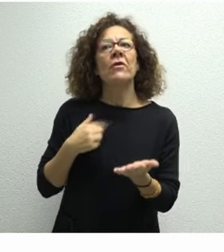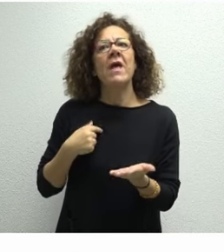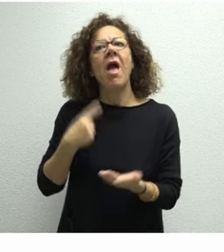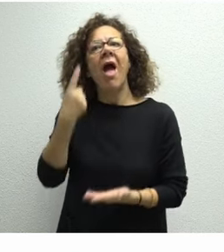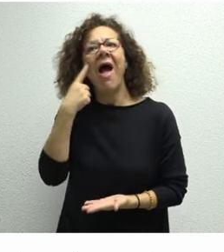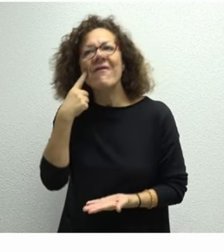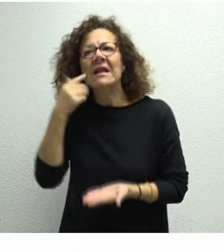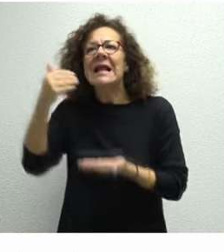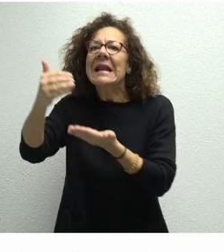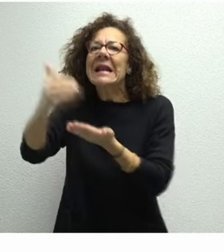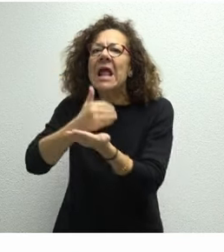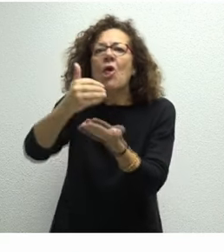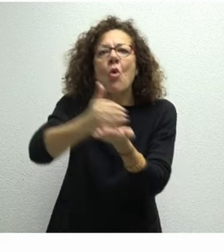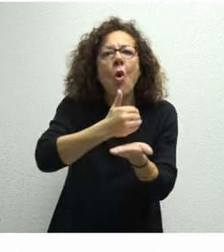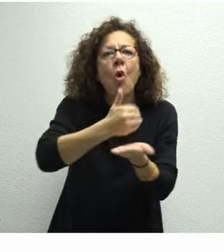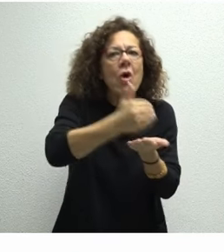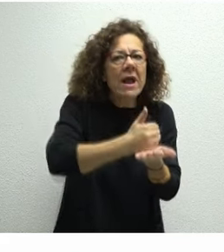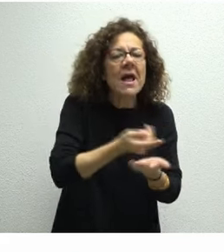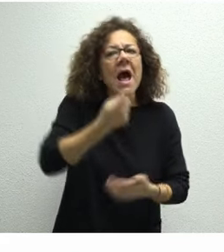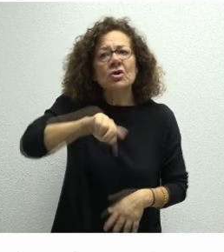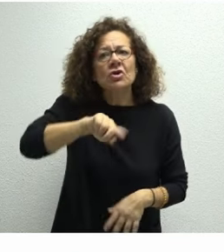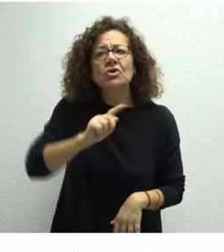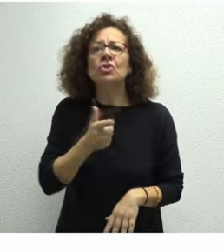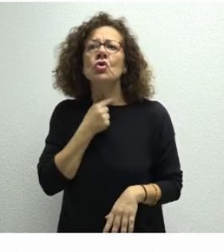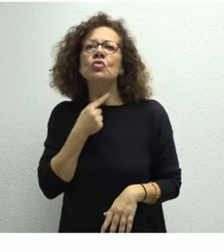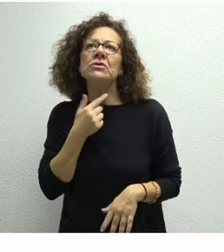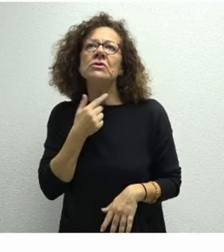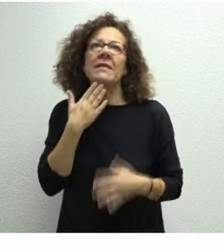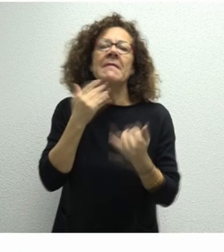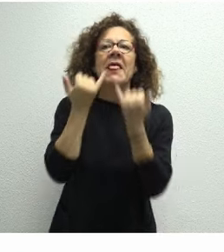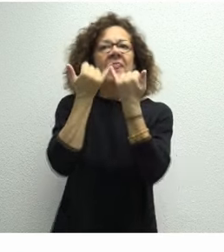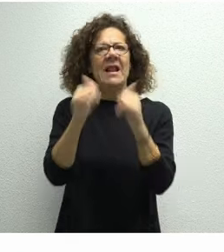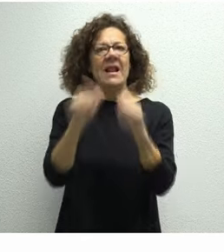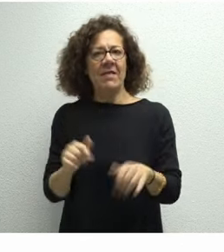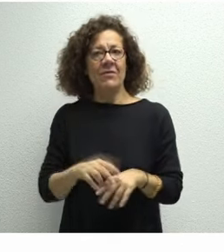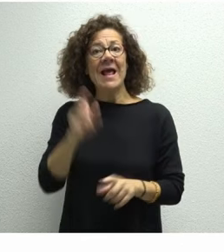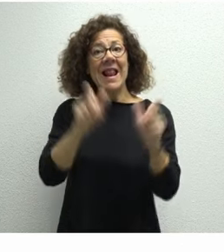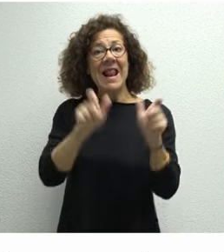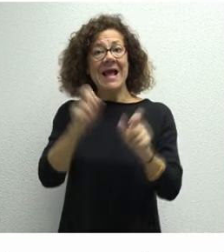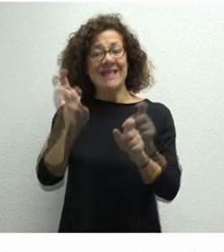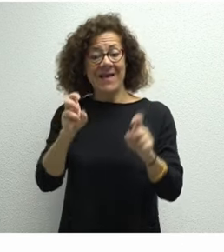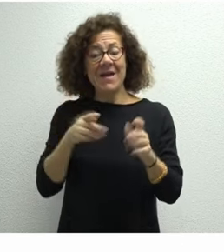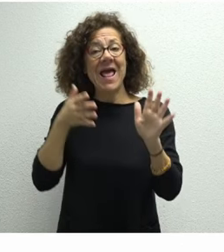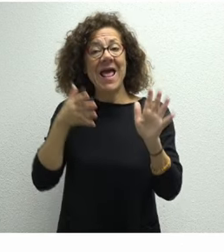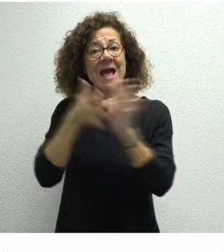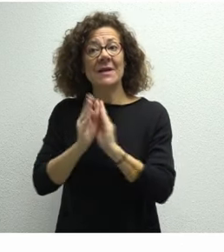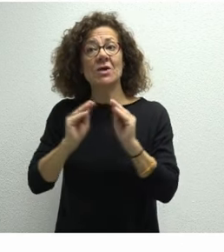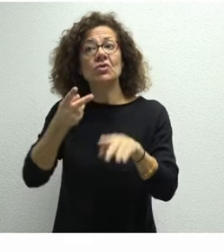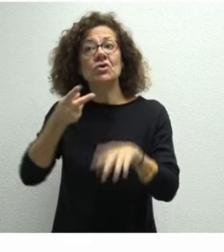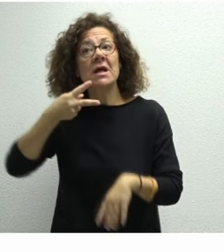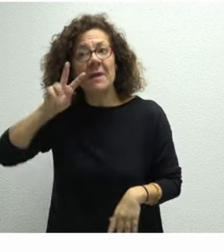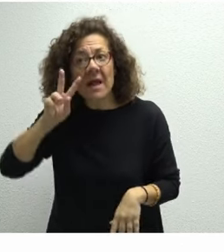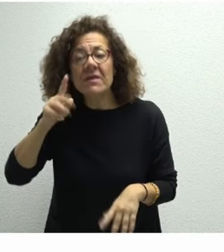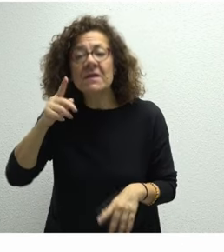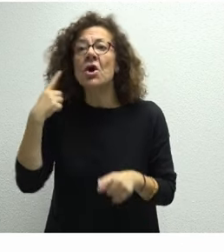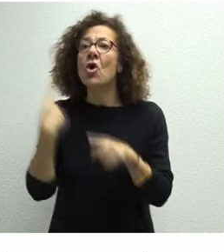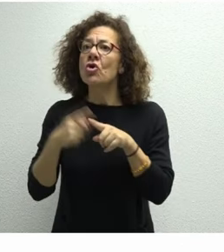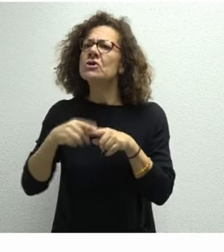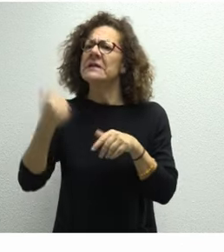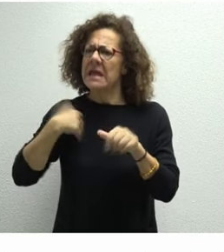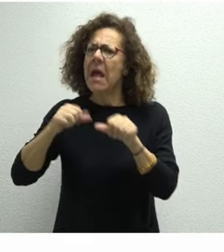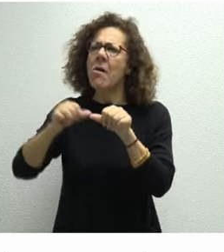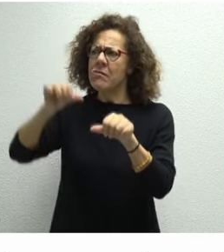de recogida nos gustaba decir de celebración toda la gente que venís a contar experiencias hoy venís a contar experiencias que lleváis realizando mucho